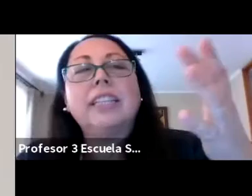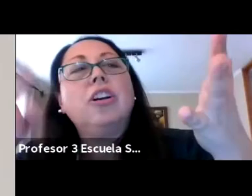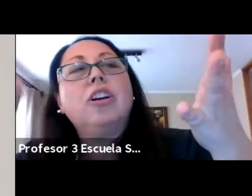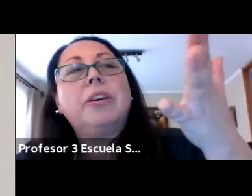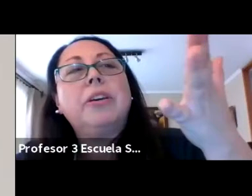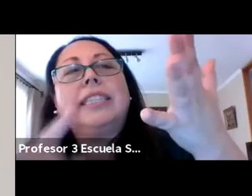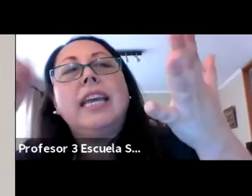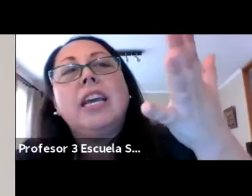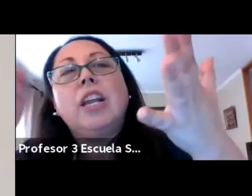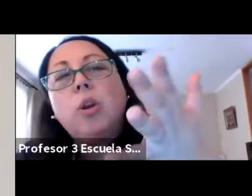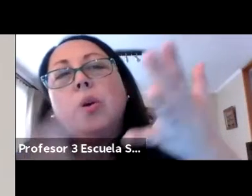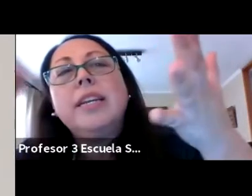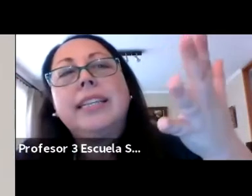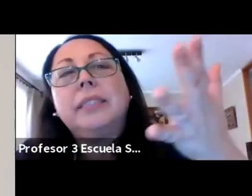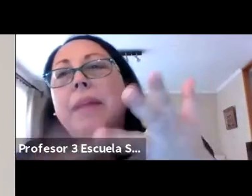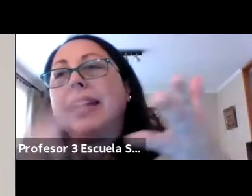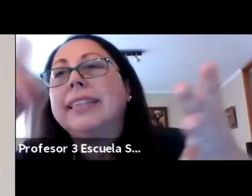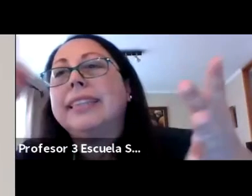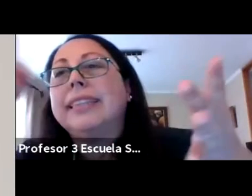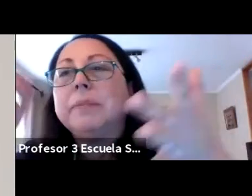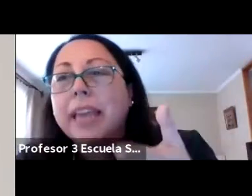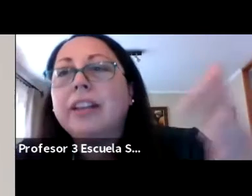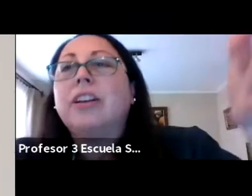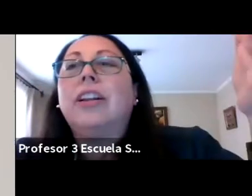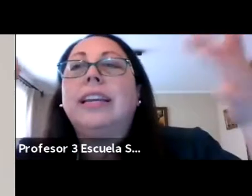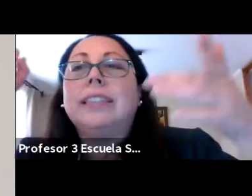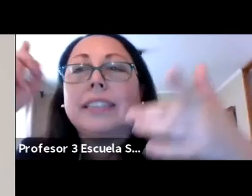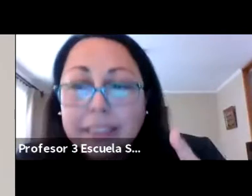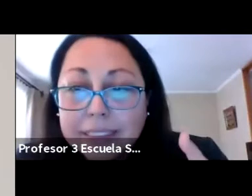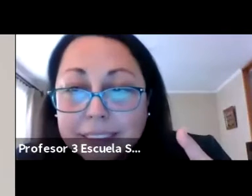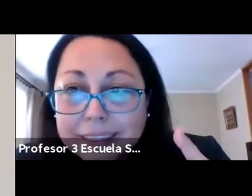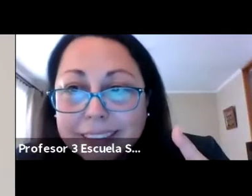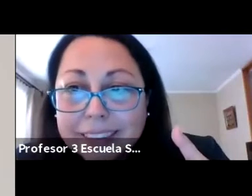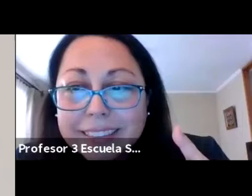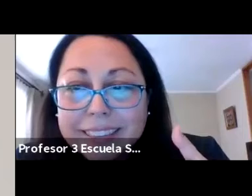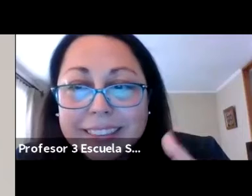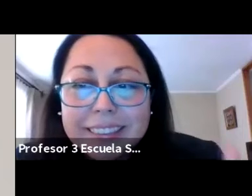Mira la canción, como dice, lunes, martes, miércoles.